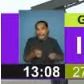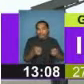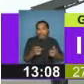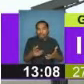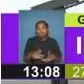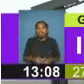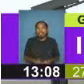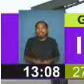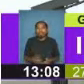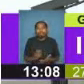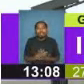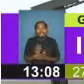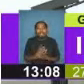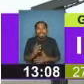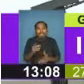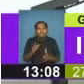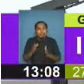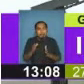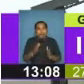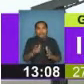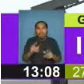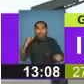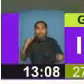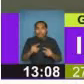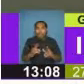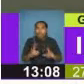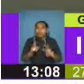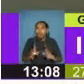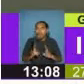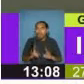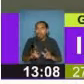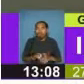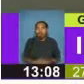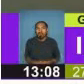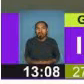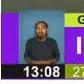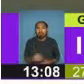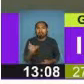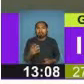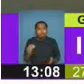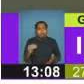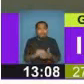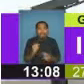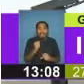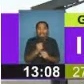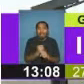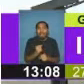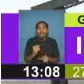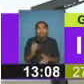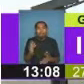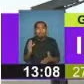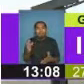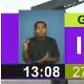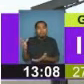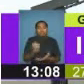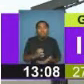reafirmando este camino de más producción de más inversiones privadas para que haya más trabajo para nuestro pueblo así que bueno